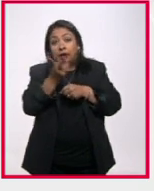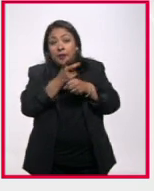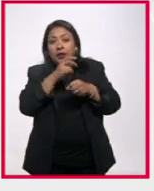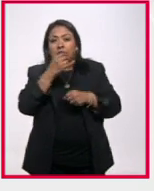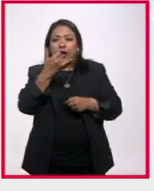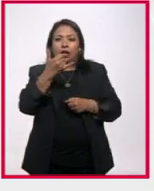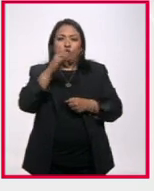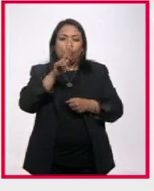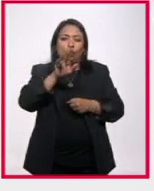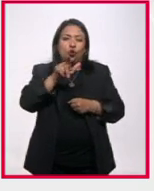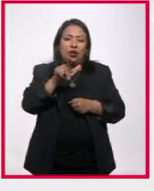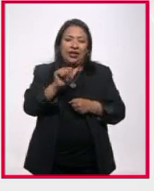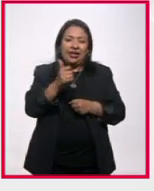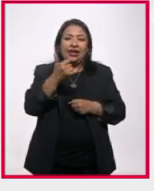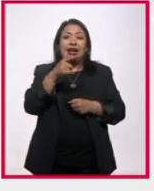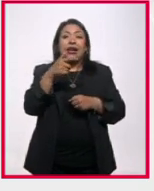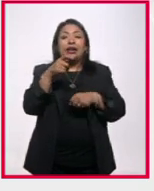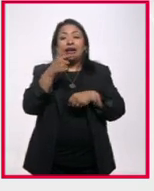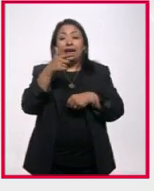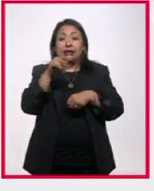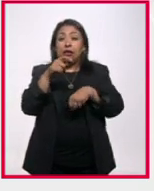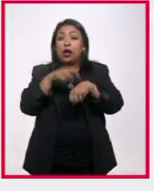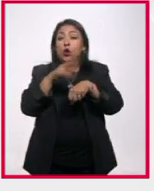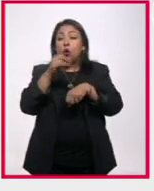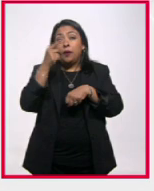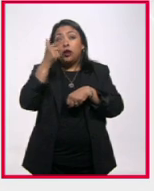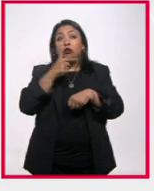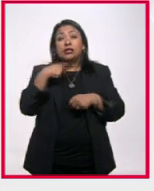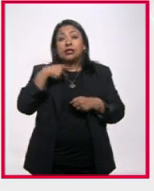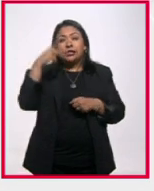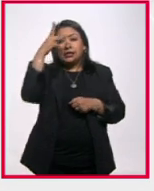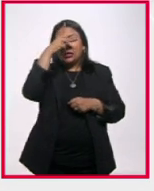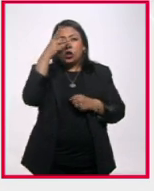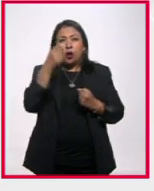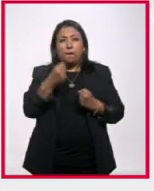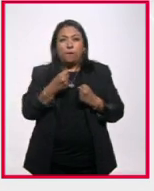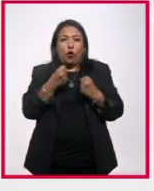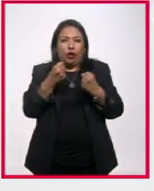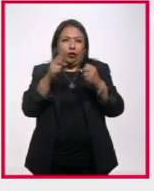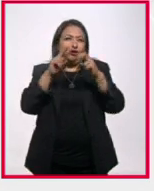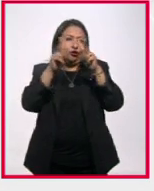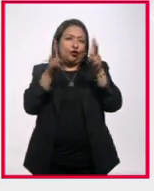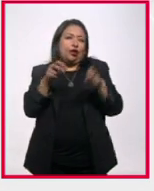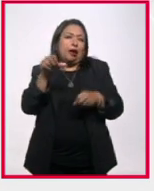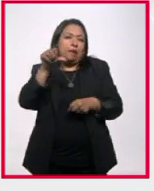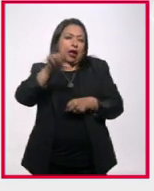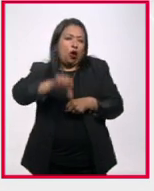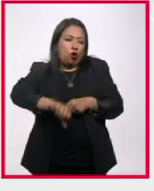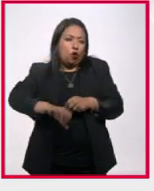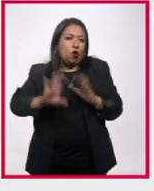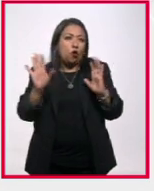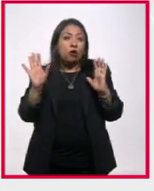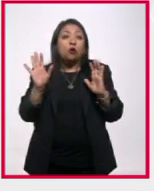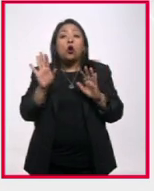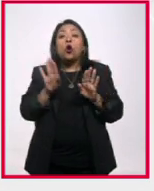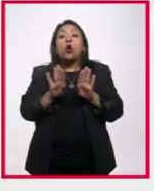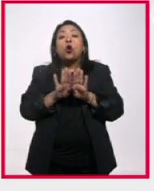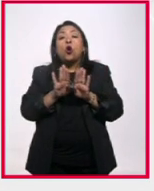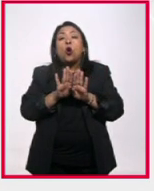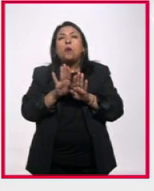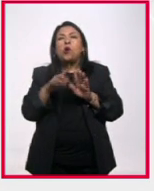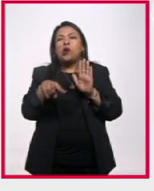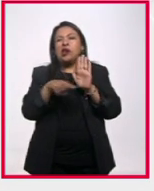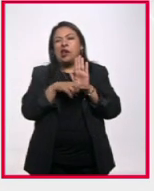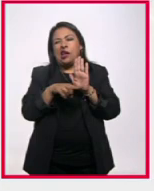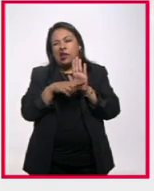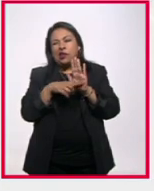Julie García los espera a las 9 de la noche. La psicología del poderoso es el tema que se va a abordar. ¿Cómo puede ser la implicación